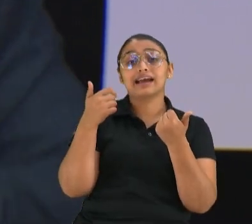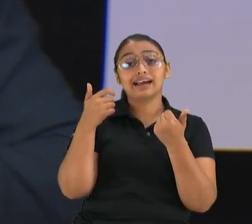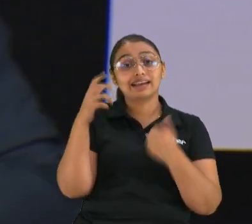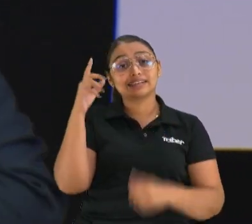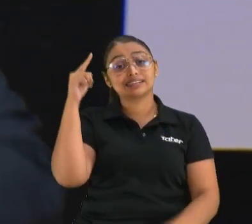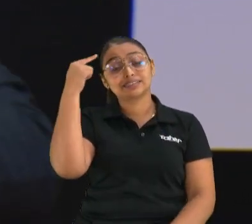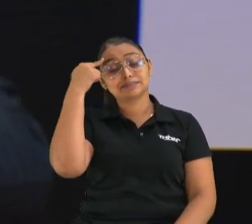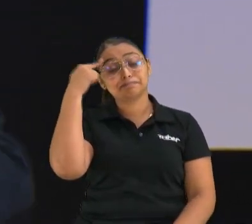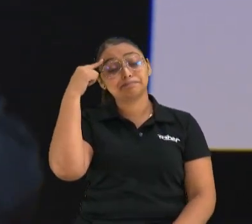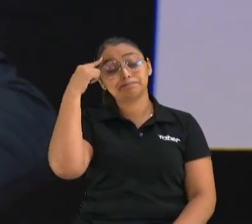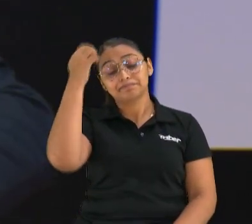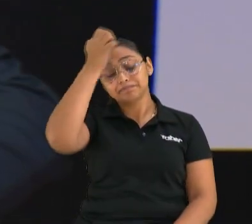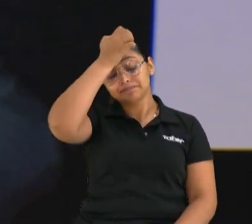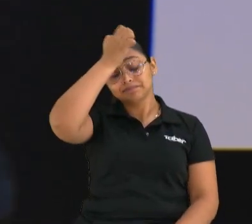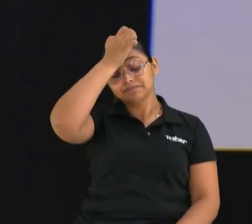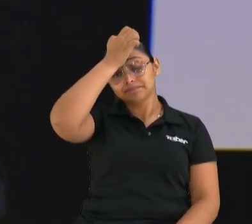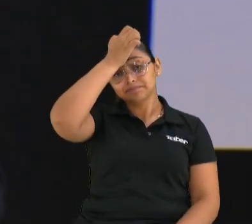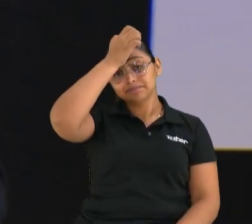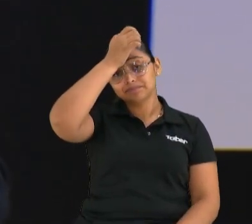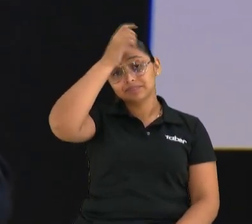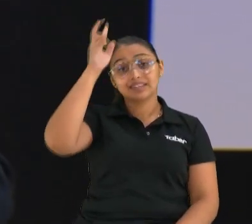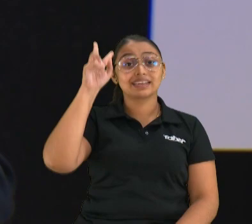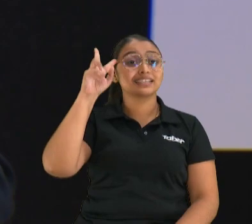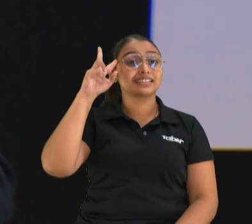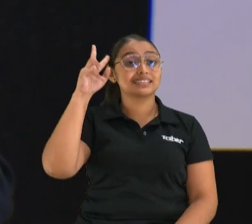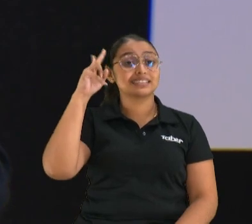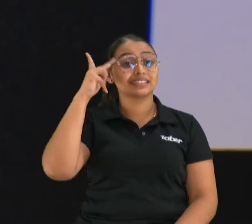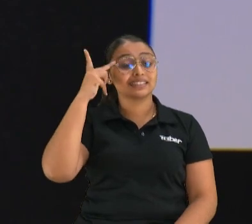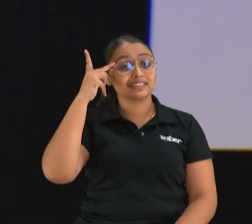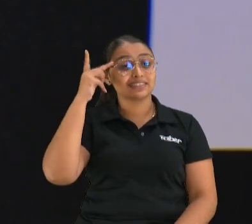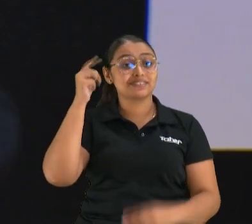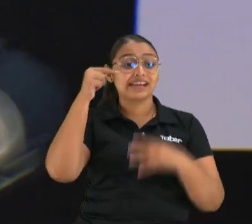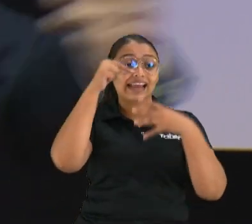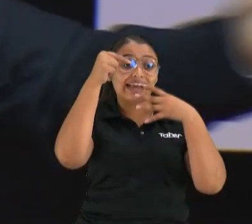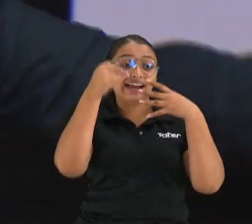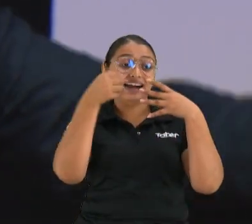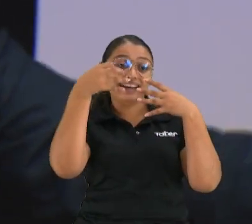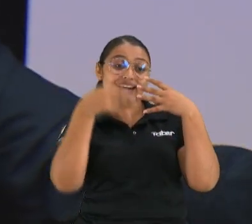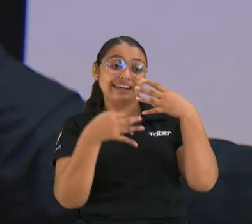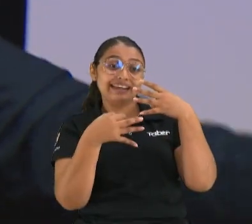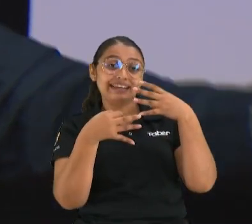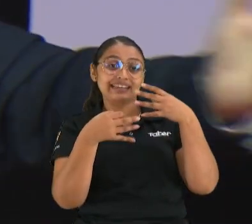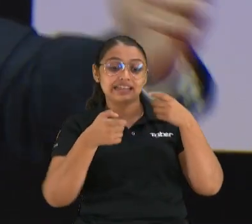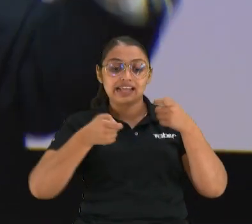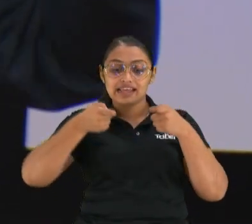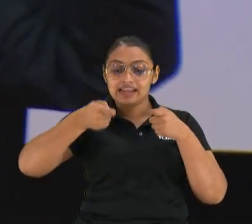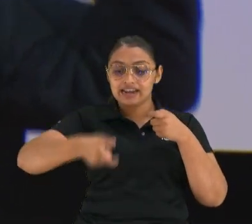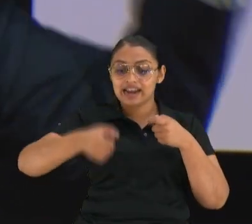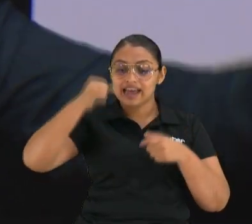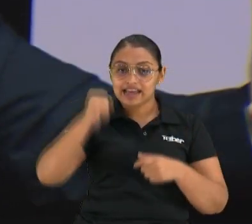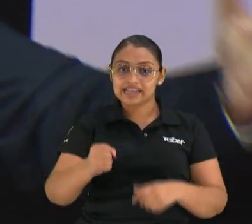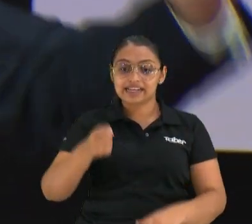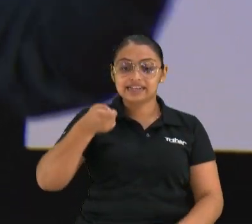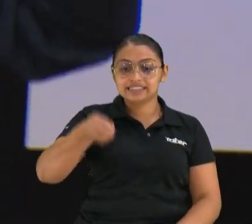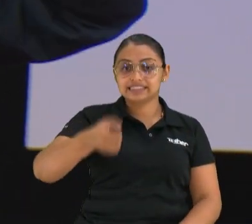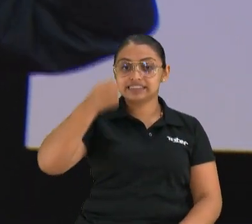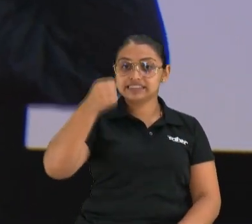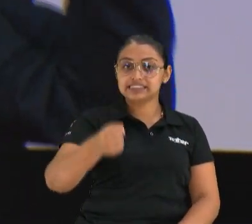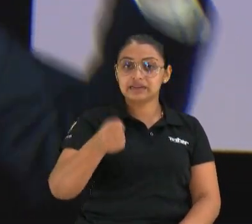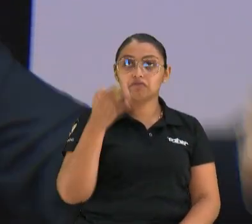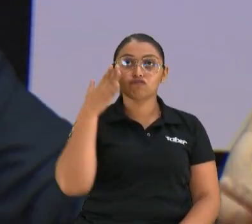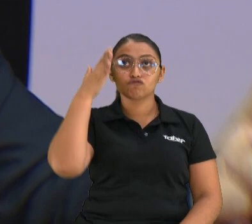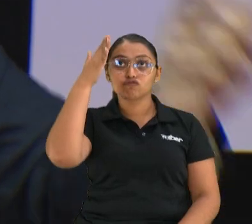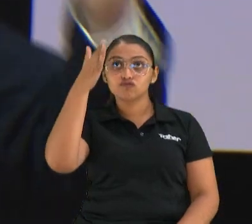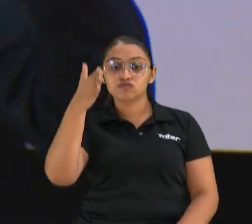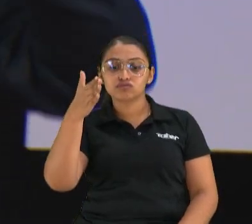es la ley de la siembra y la cosecha hemos venido hablando por algunas semanas que cuando usted no lo toman en cuenta cuando